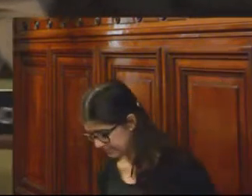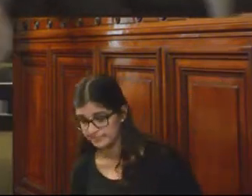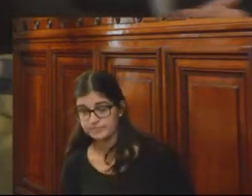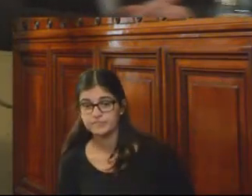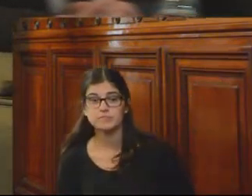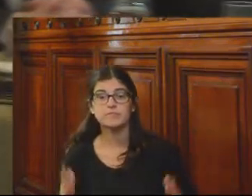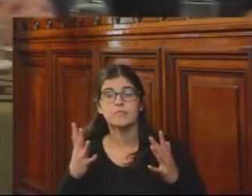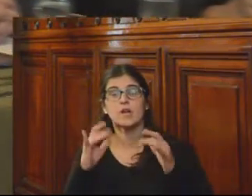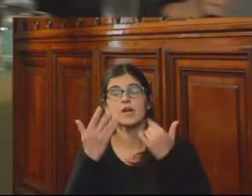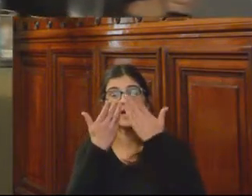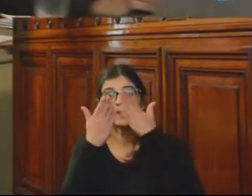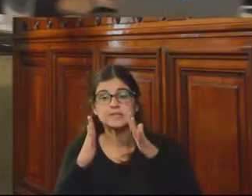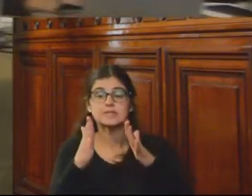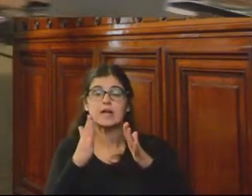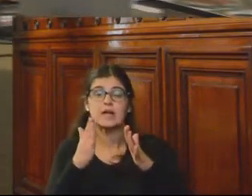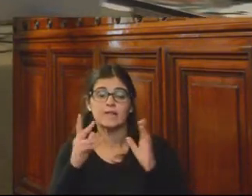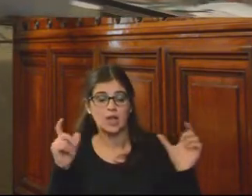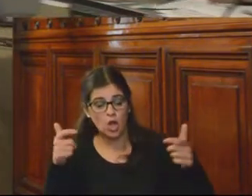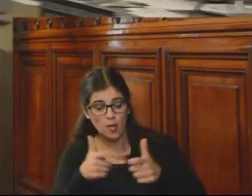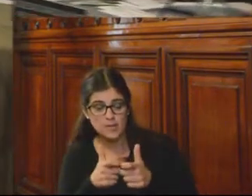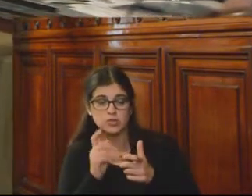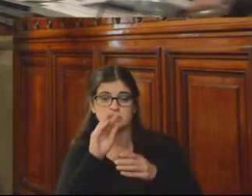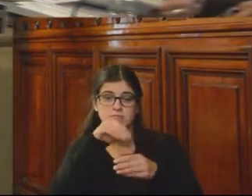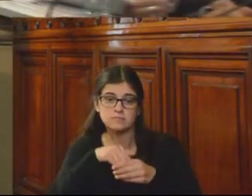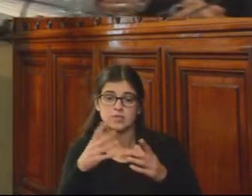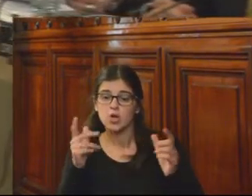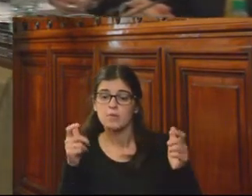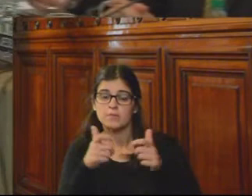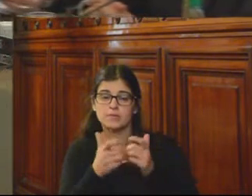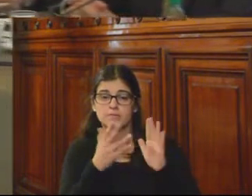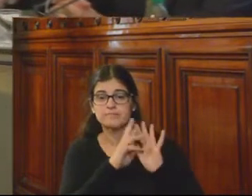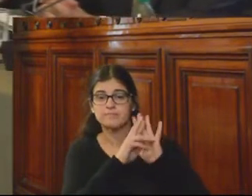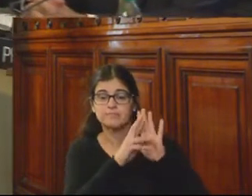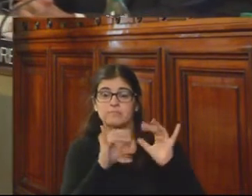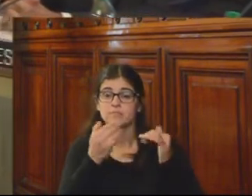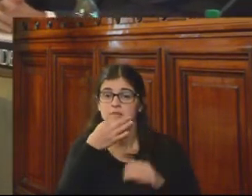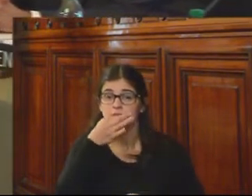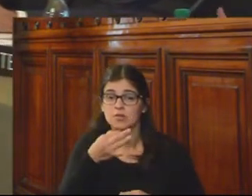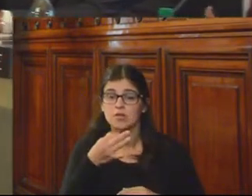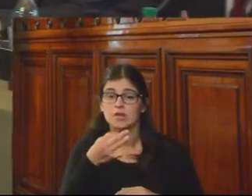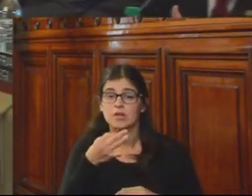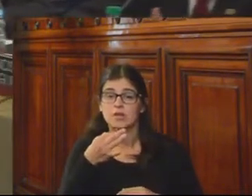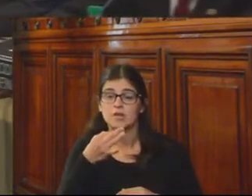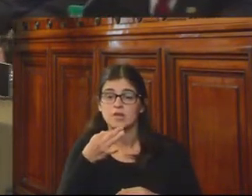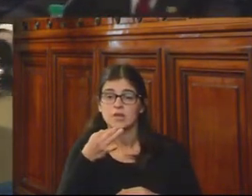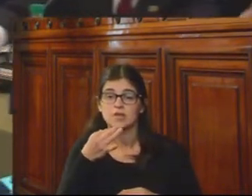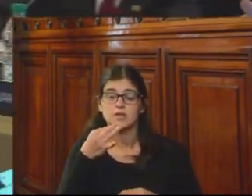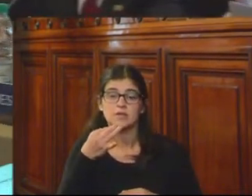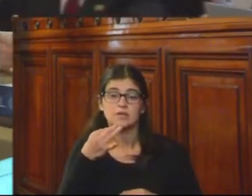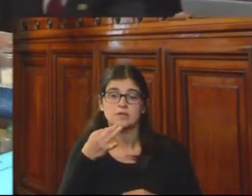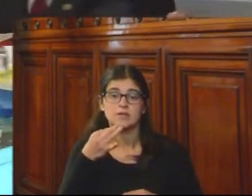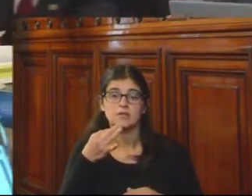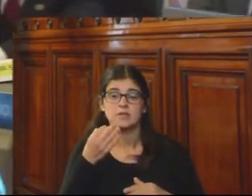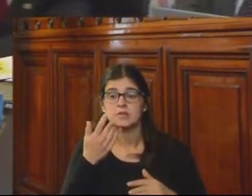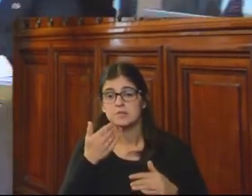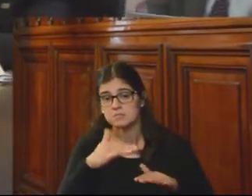Vamos a iniciar las intervenciones de la comisión. Comisionado James Cavallaro me ha dicho que gentilmente deja